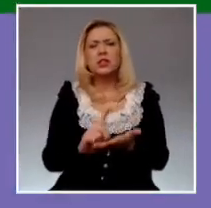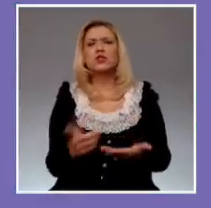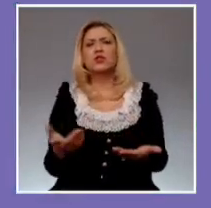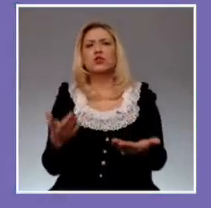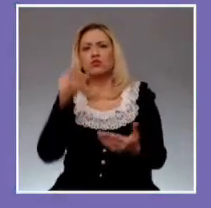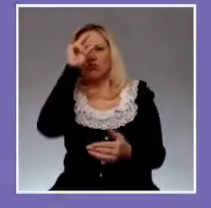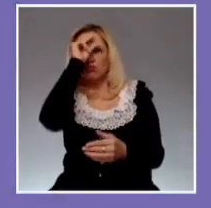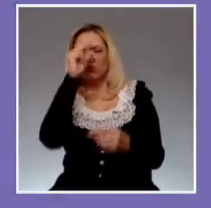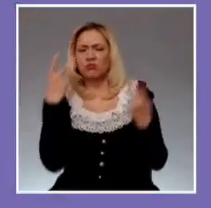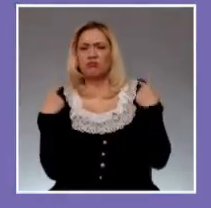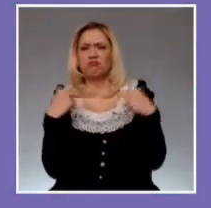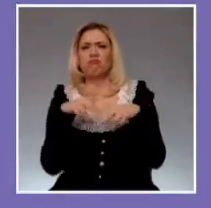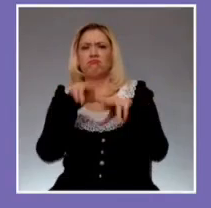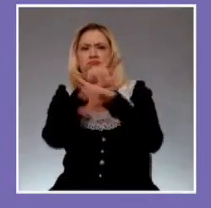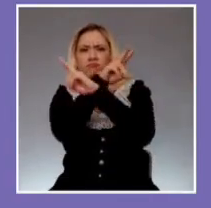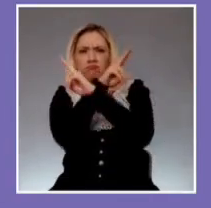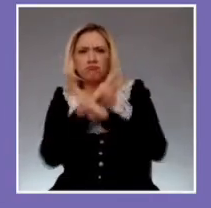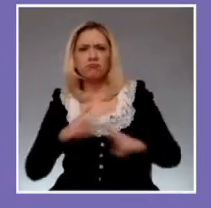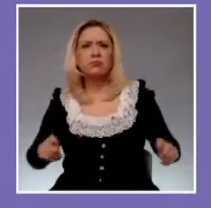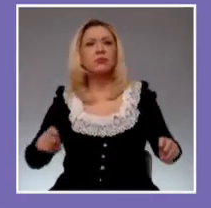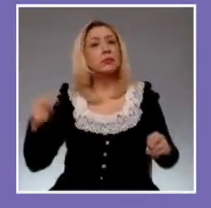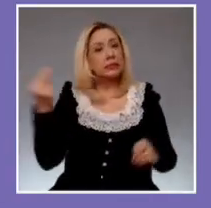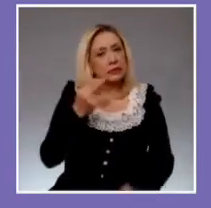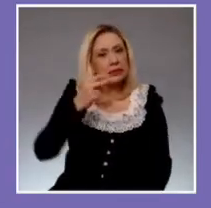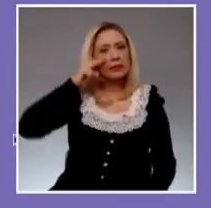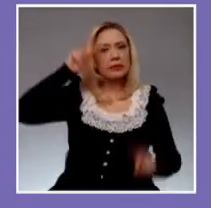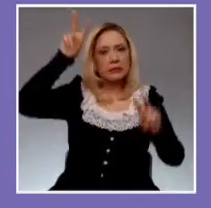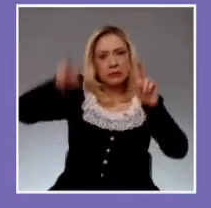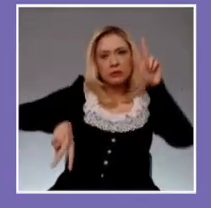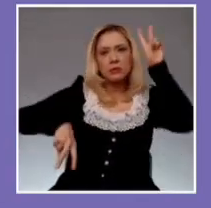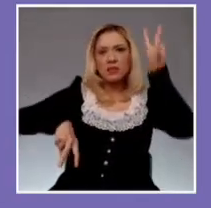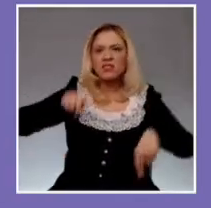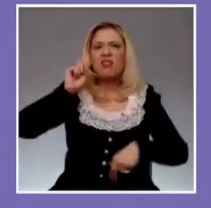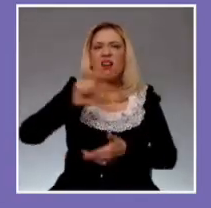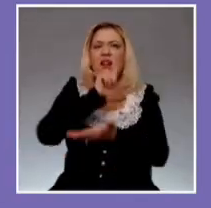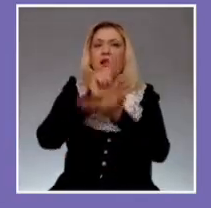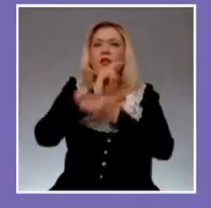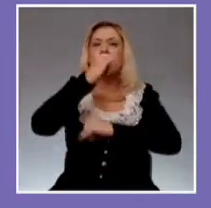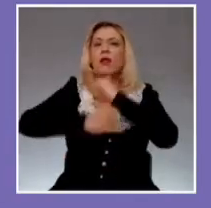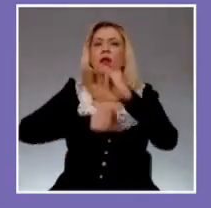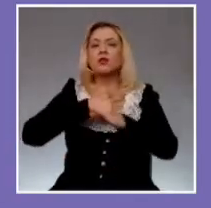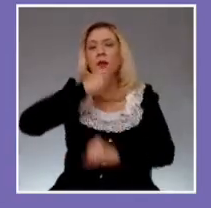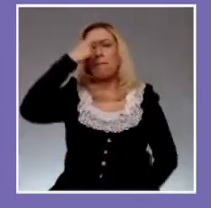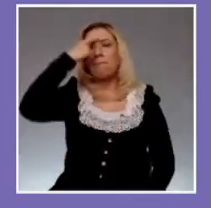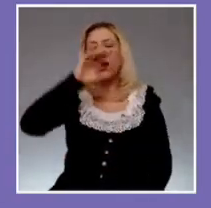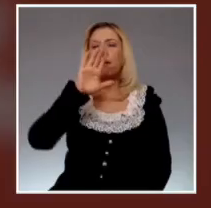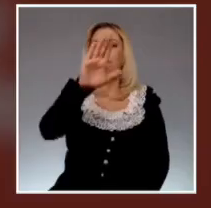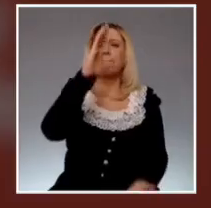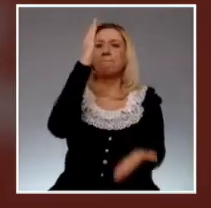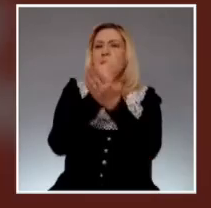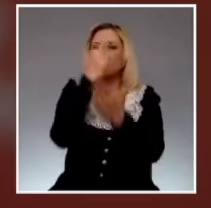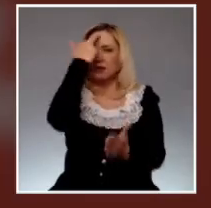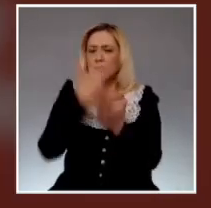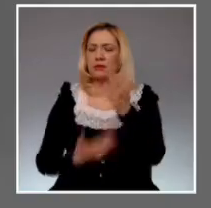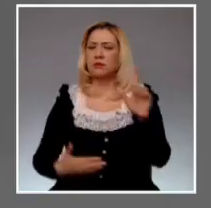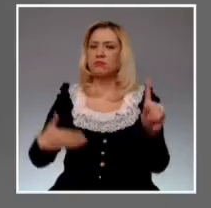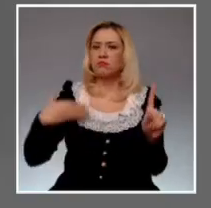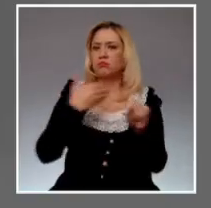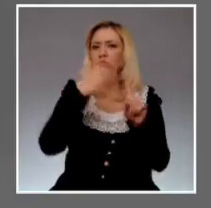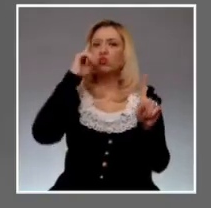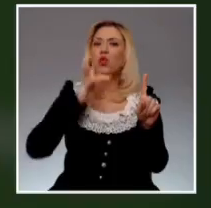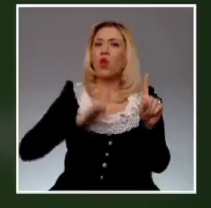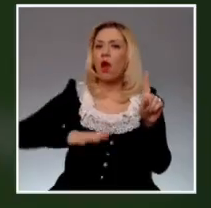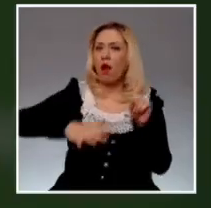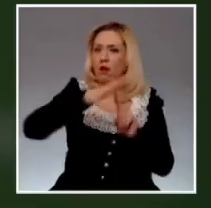de las convenciones que se han creado para eliminar la discriminación y la violencia que padecen las mujeres. Se trata de